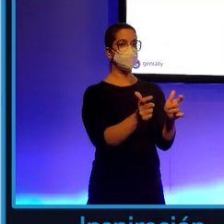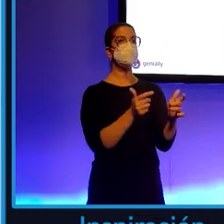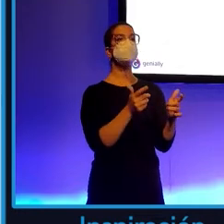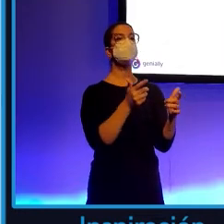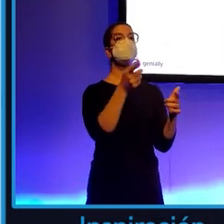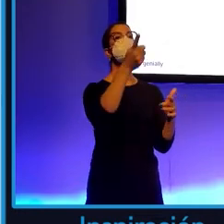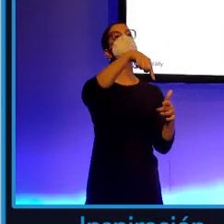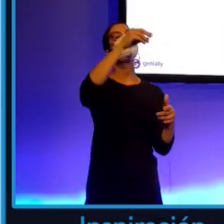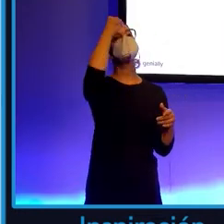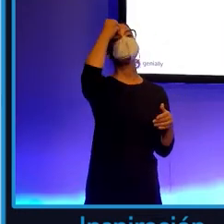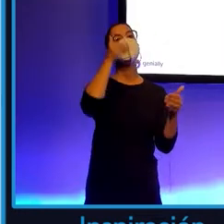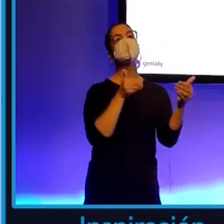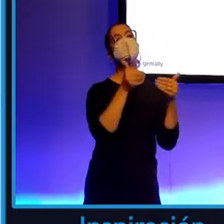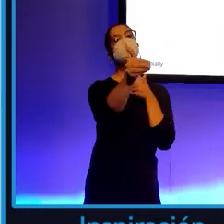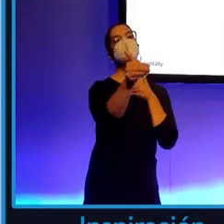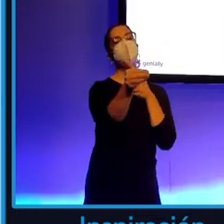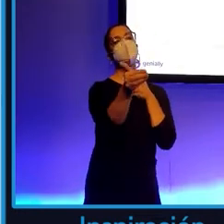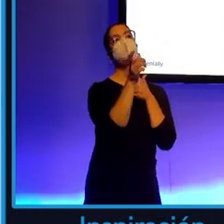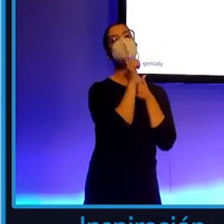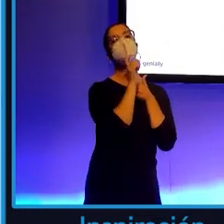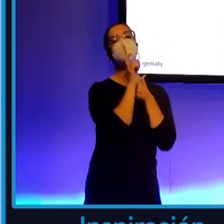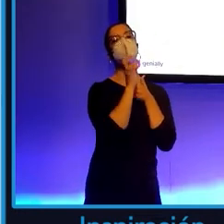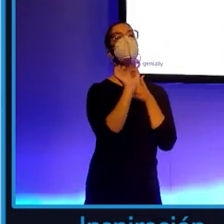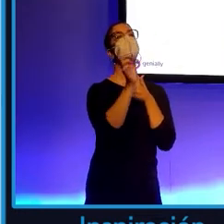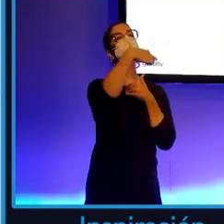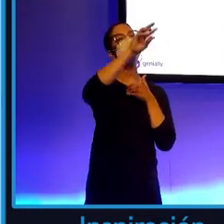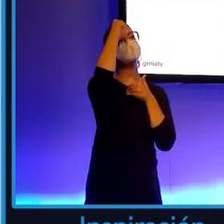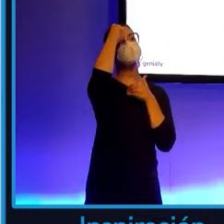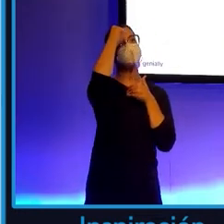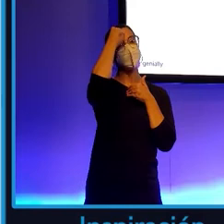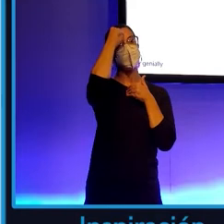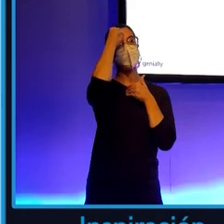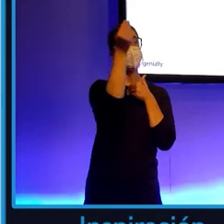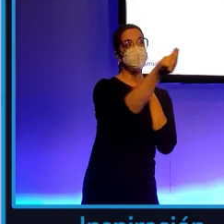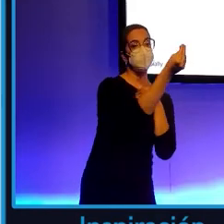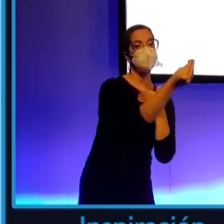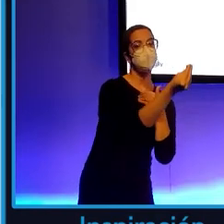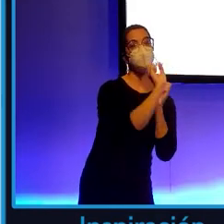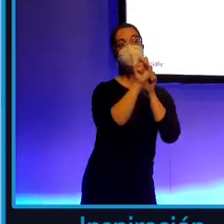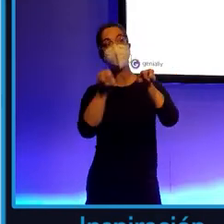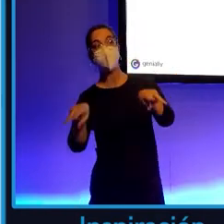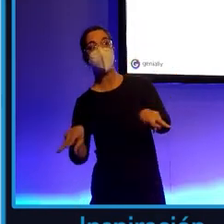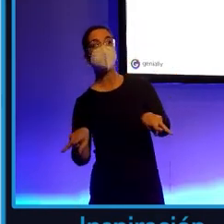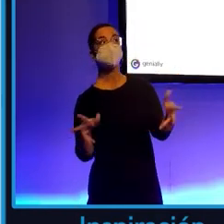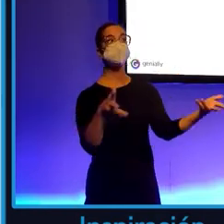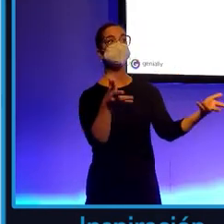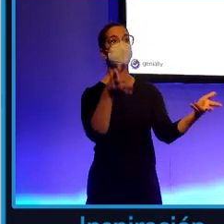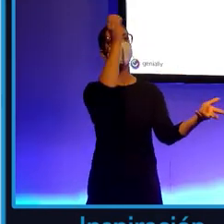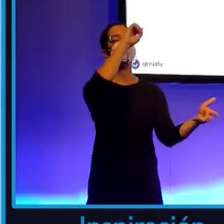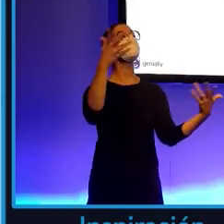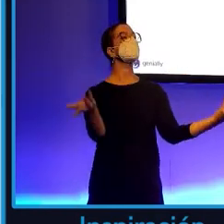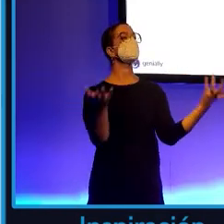que creen ustedes o como quieren ustedes que va a ser el futuro va a ser mejor va a ser peor qué